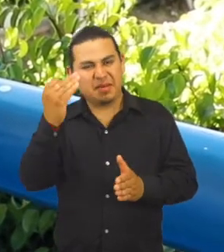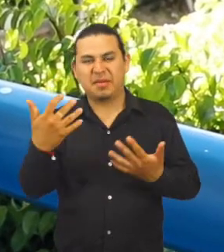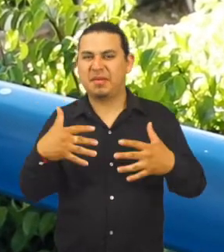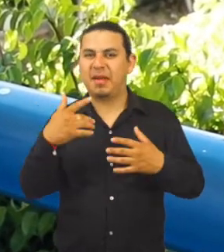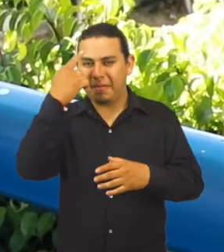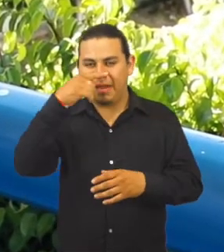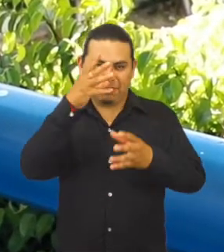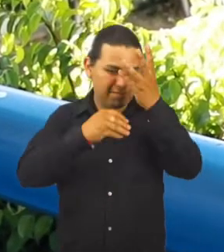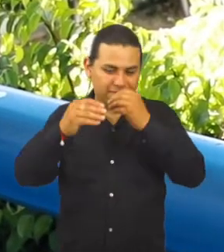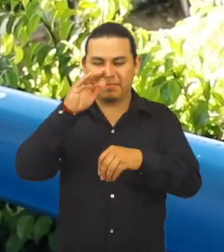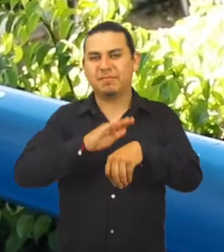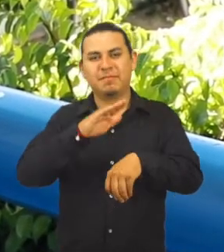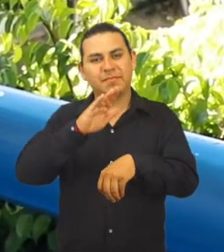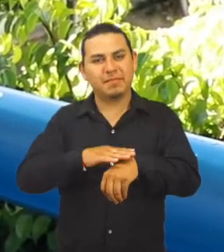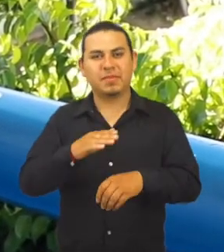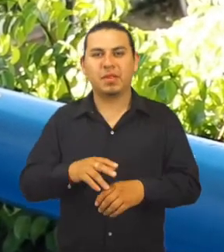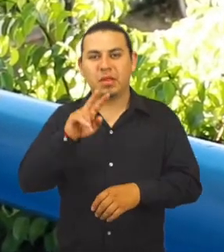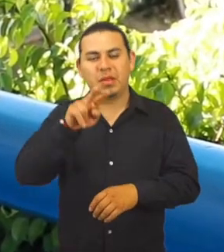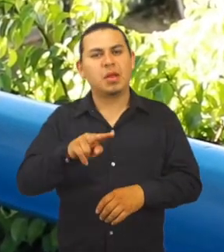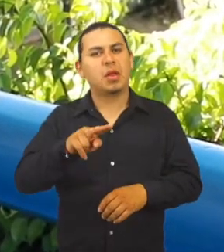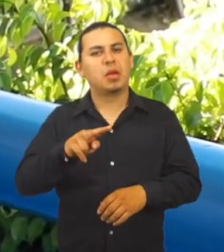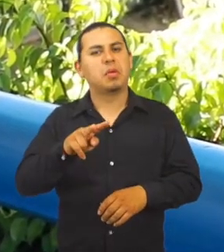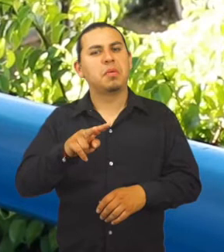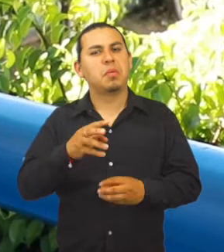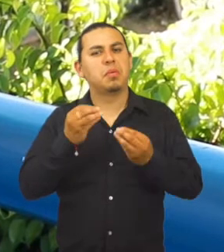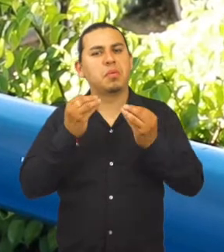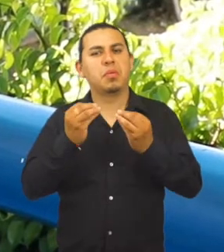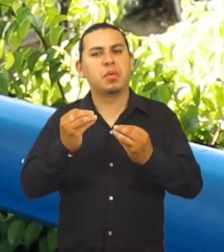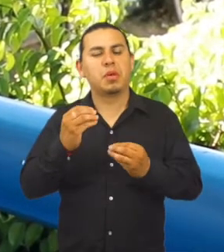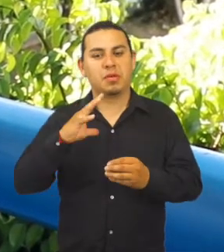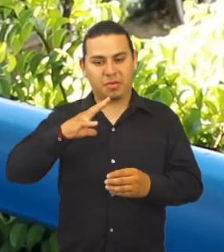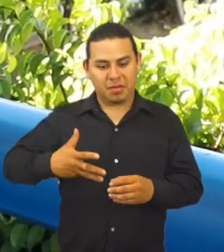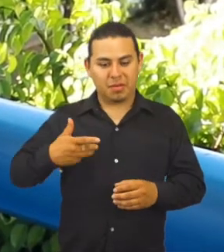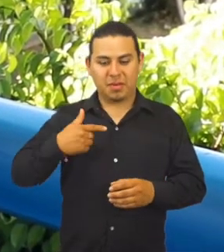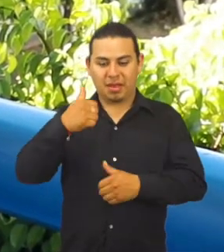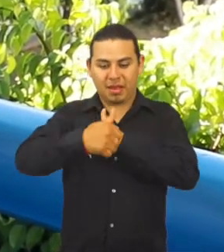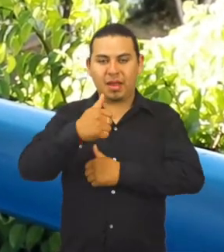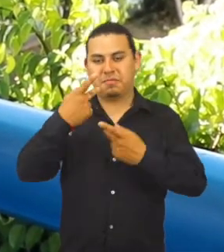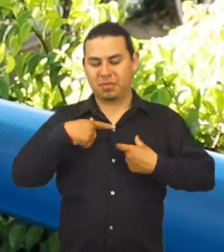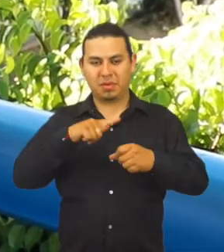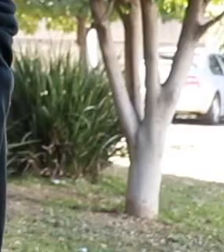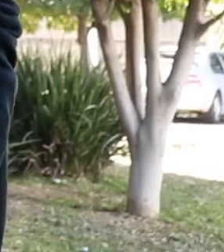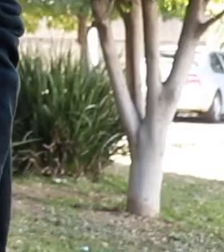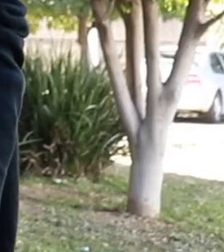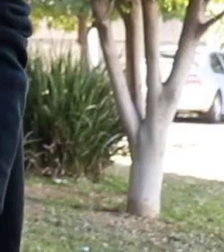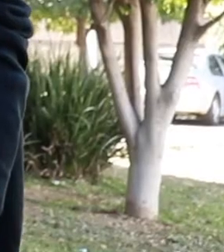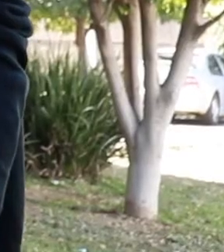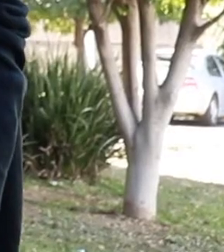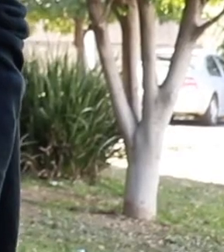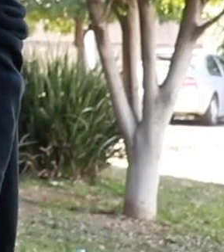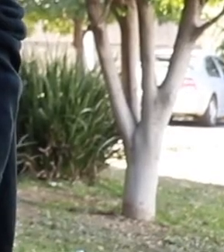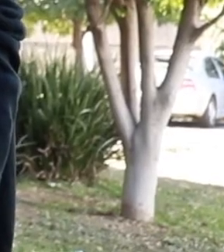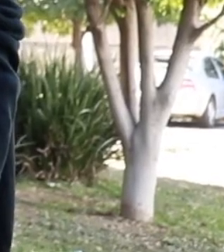viví para esta movilidad y yo creo que fue algo bastante fuerte para mi carrera y como persona. La